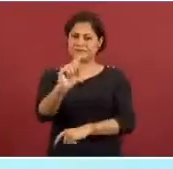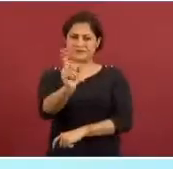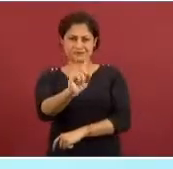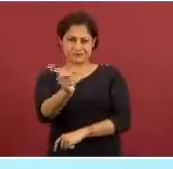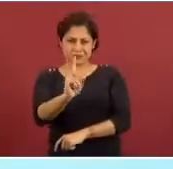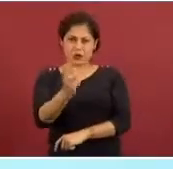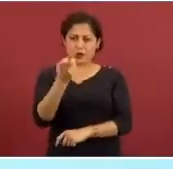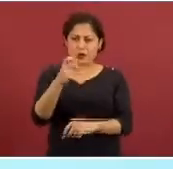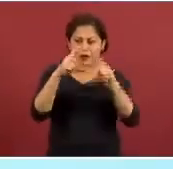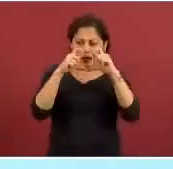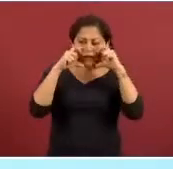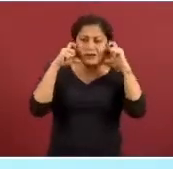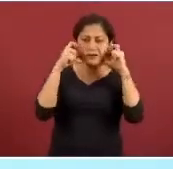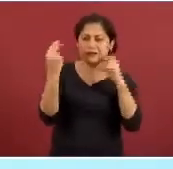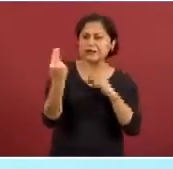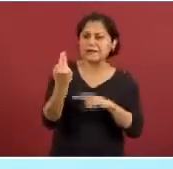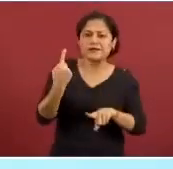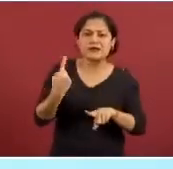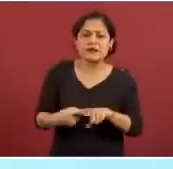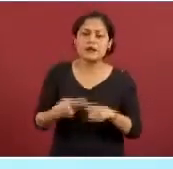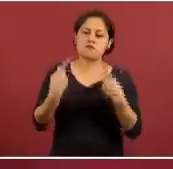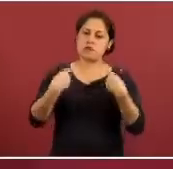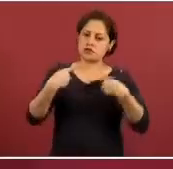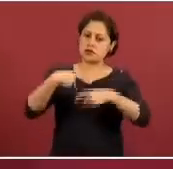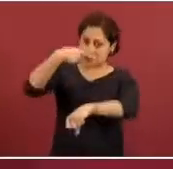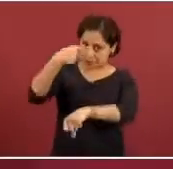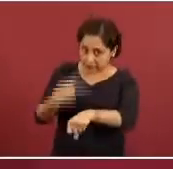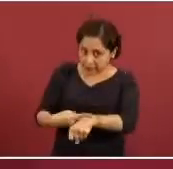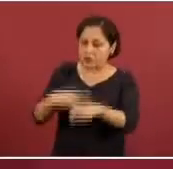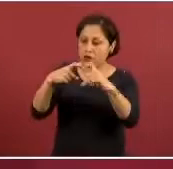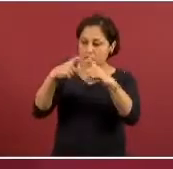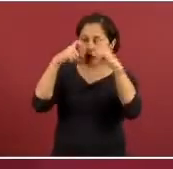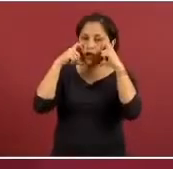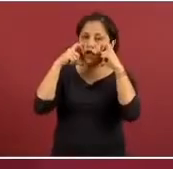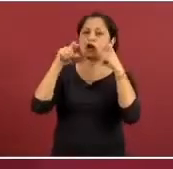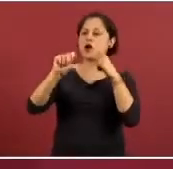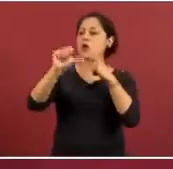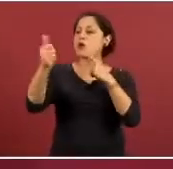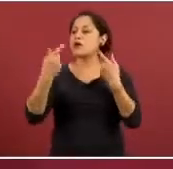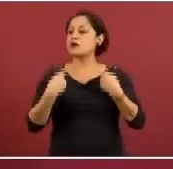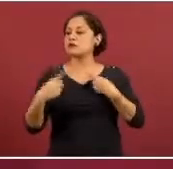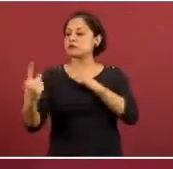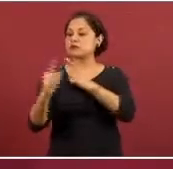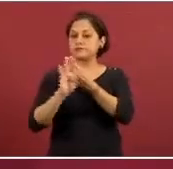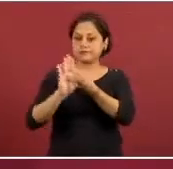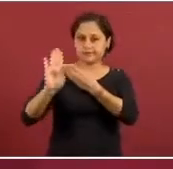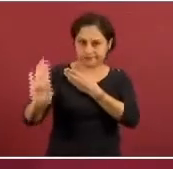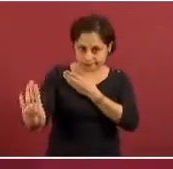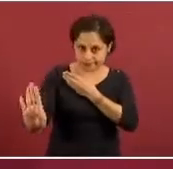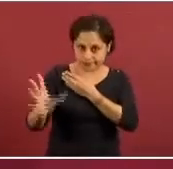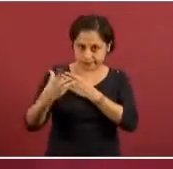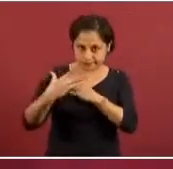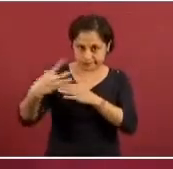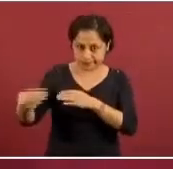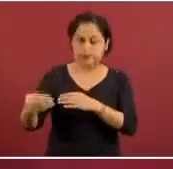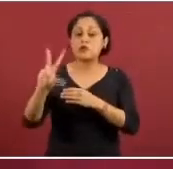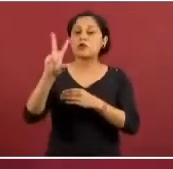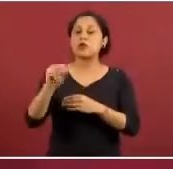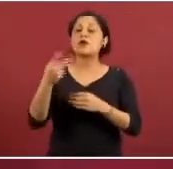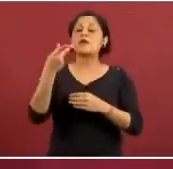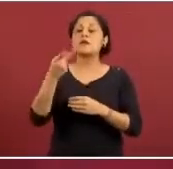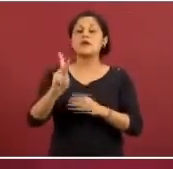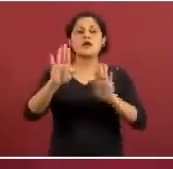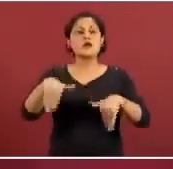los demás. No es necesario. Y si tienen síntomas, no anden en la calle. No es